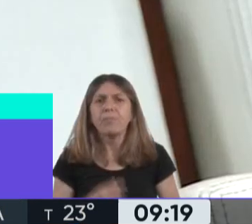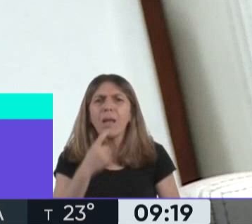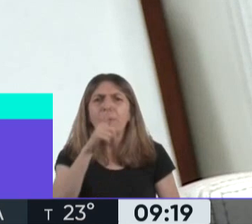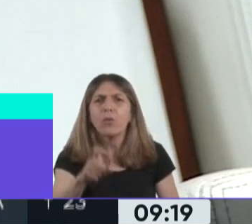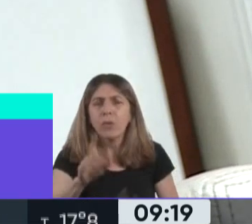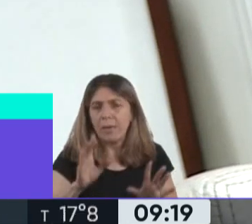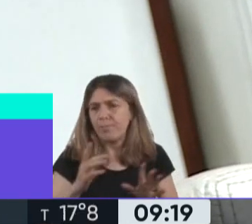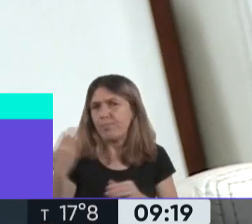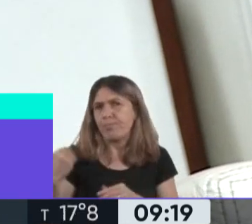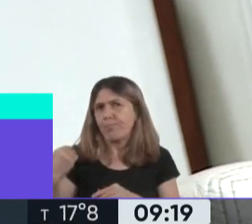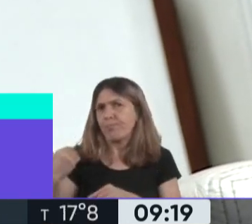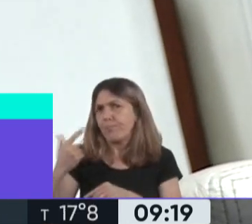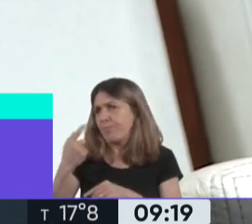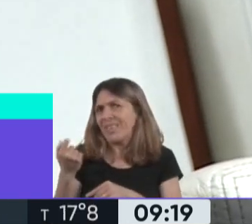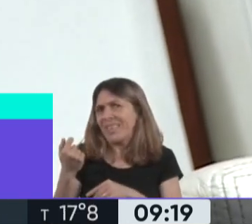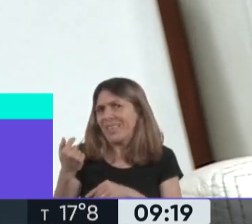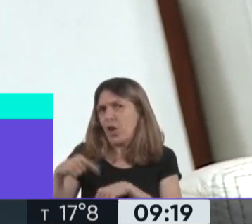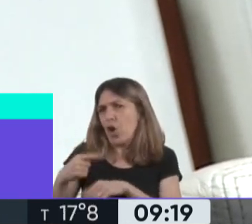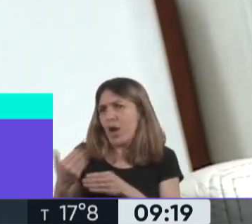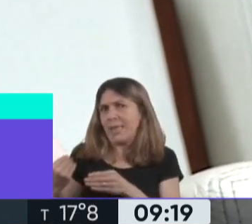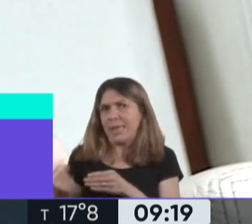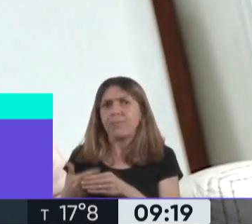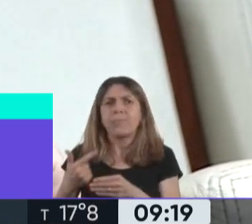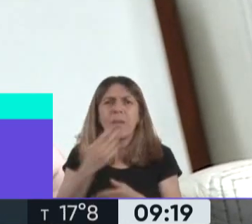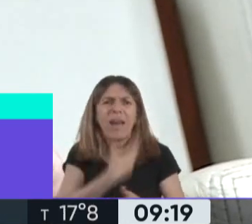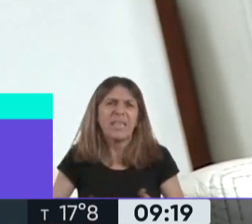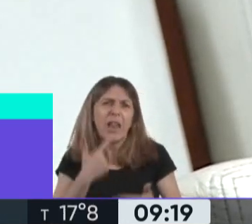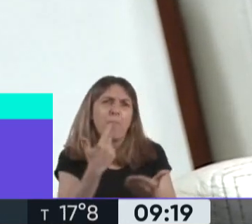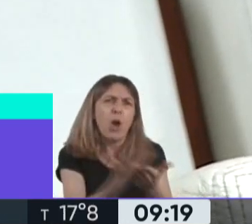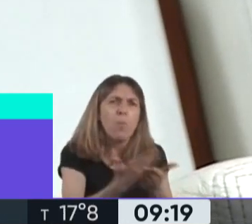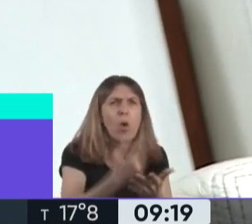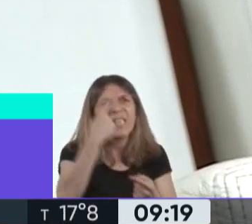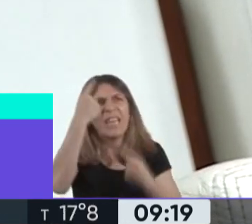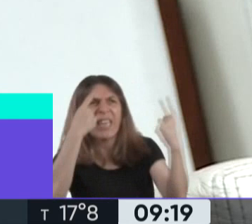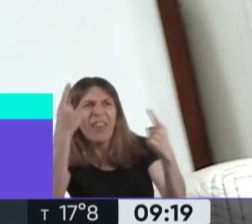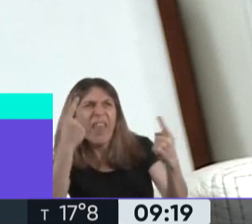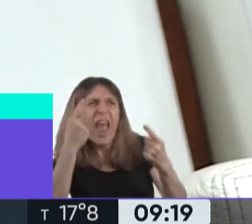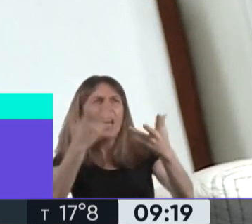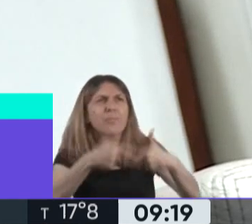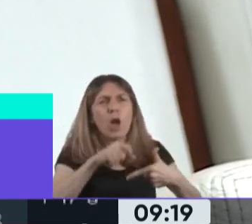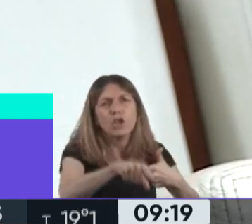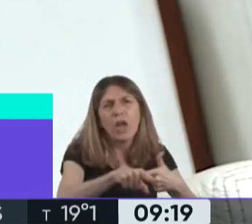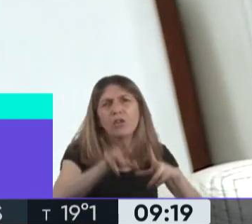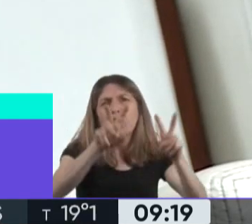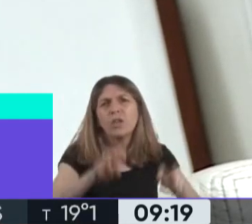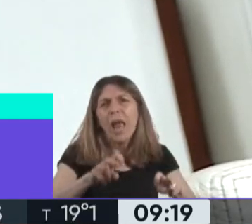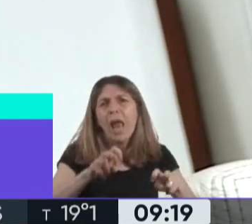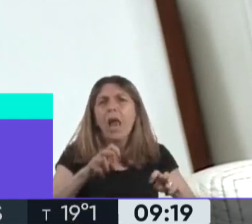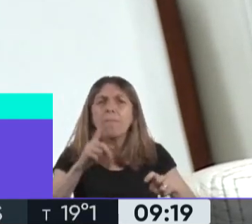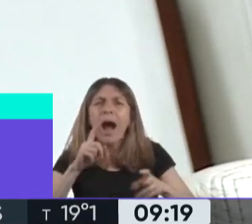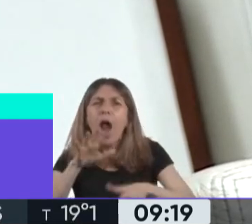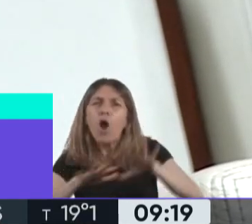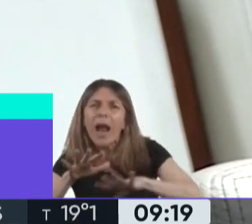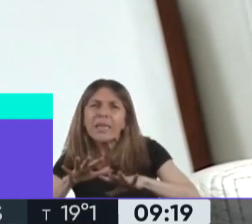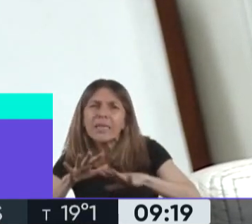porque en las últimas horas el presidente lanzó dos propuestas, ideas o proyectos que tienen que ver con el rediseño de la Corte Suprema de Justicia